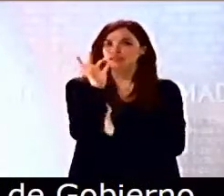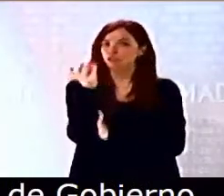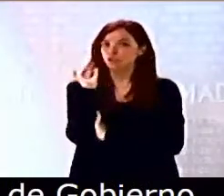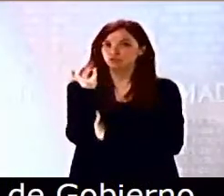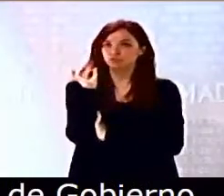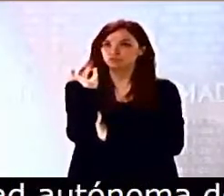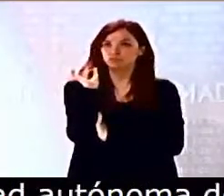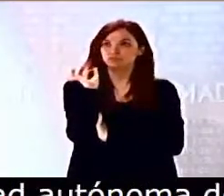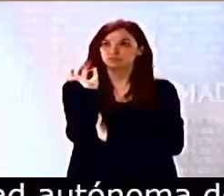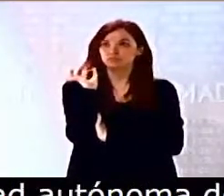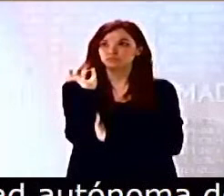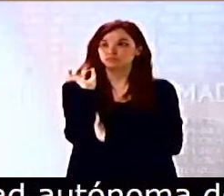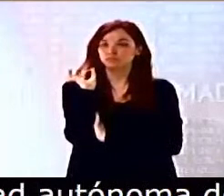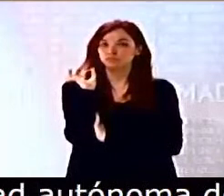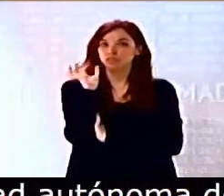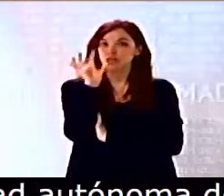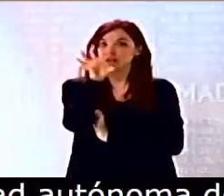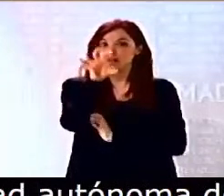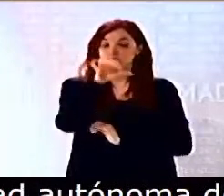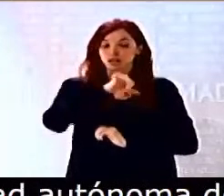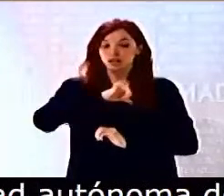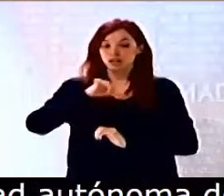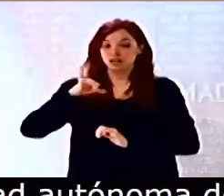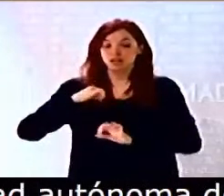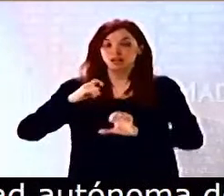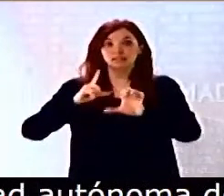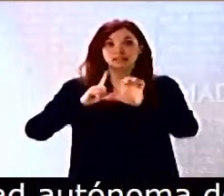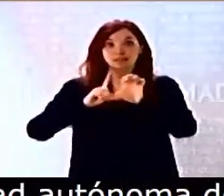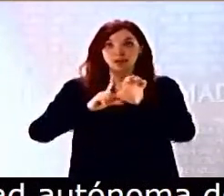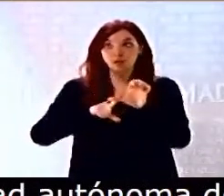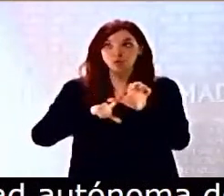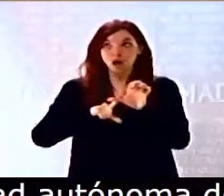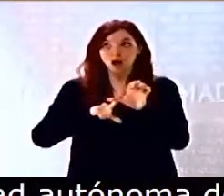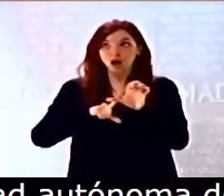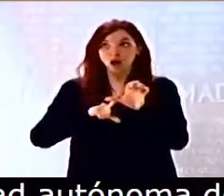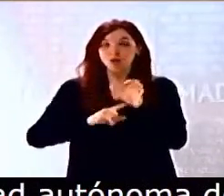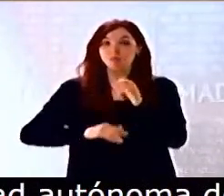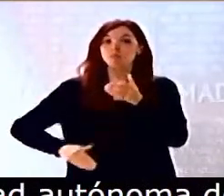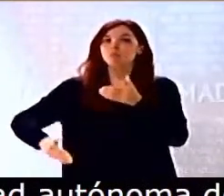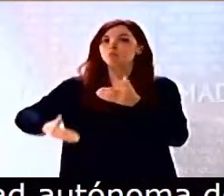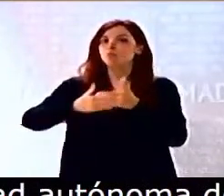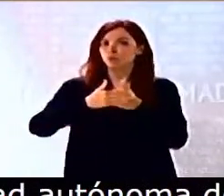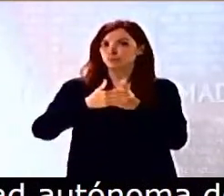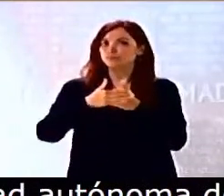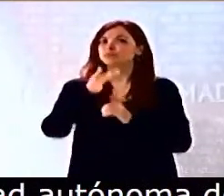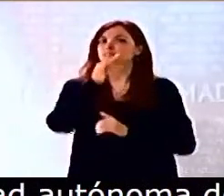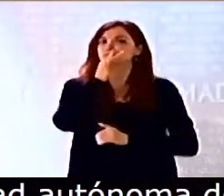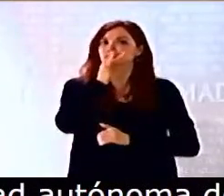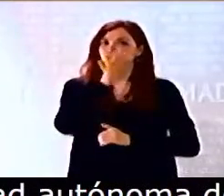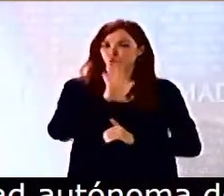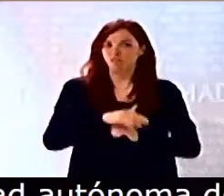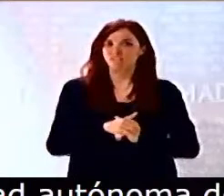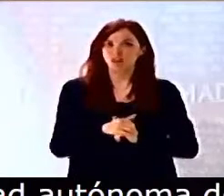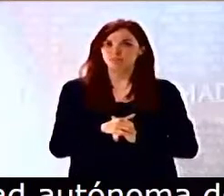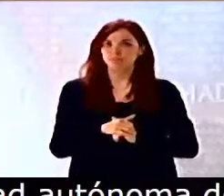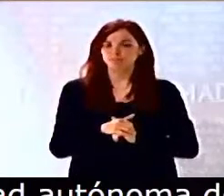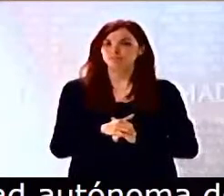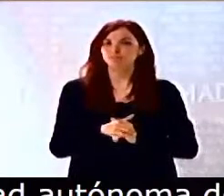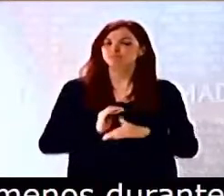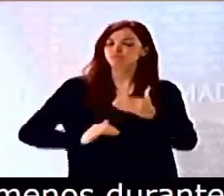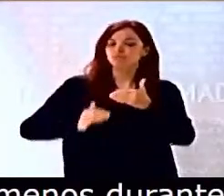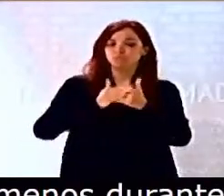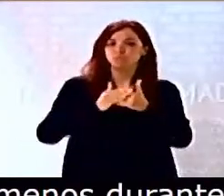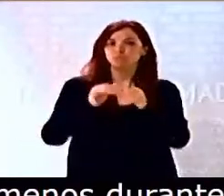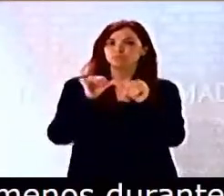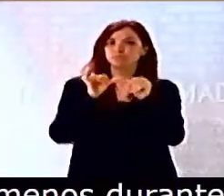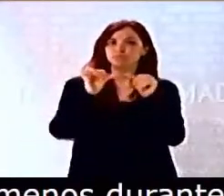permanezca aislada perimetralmente al menos durante 14 días más.